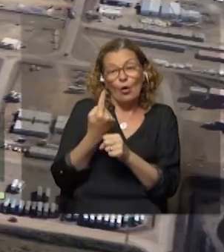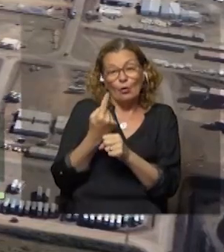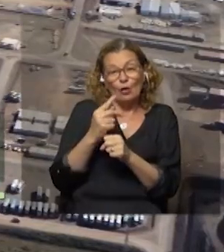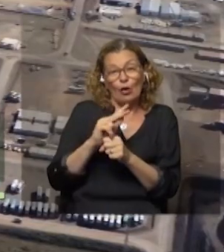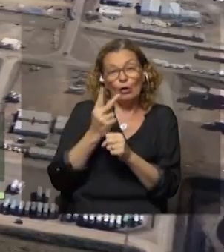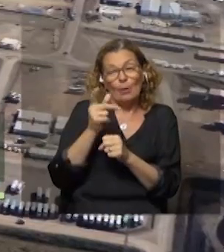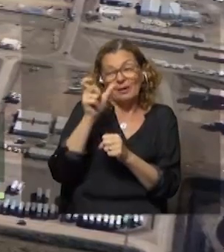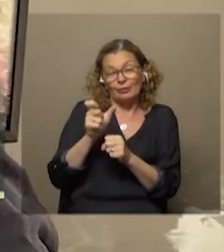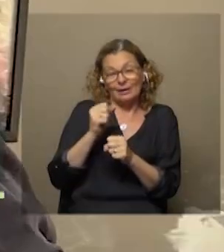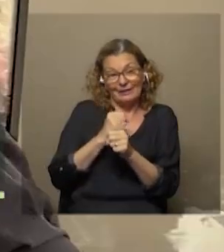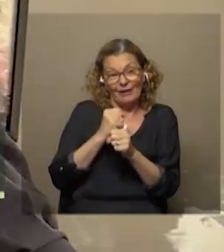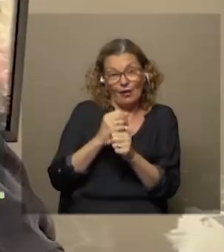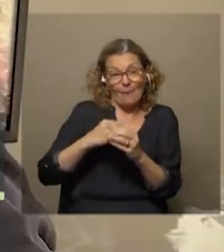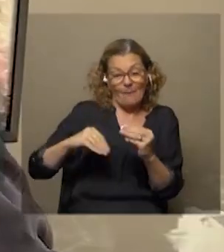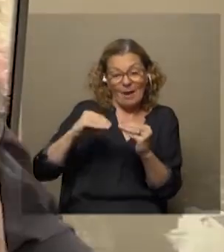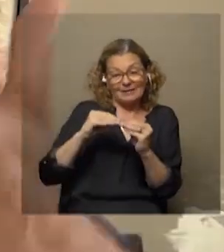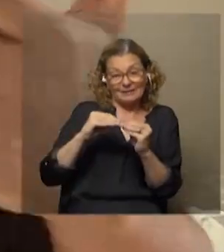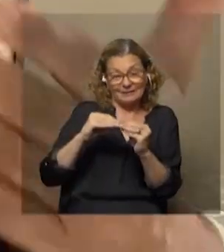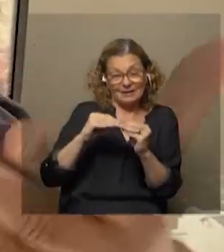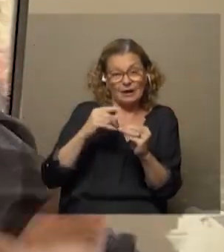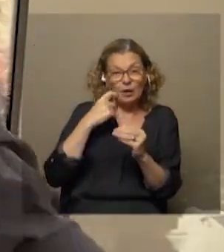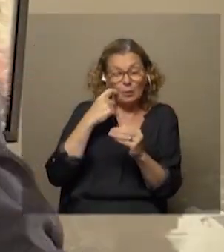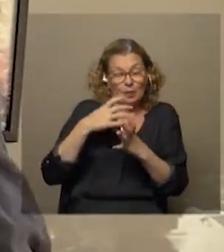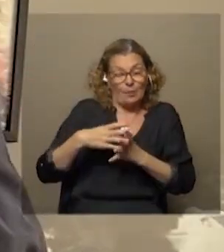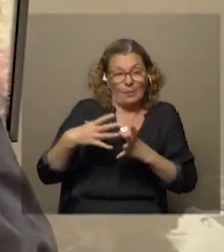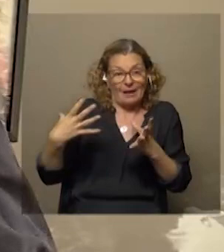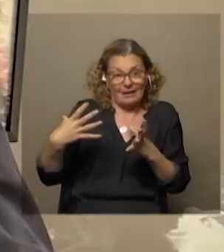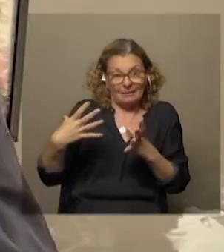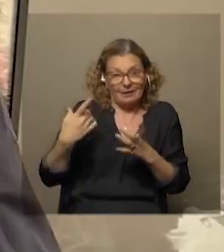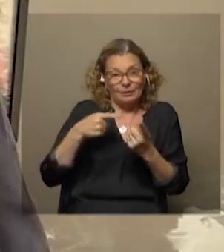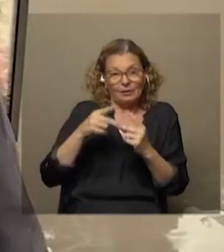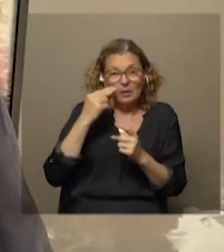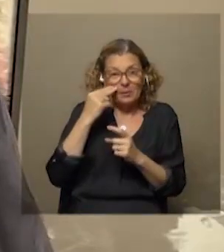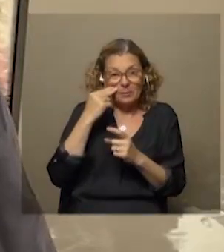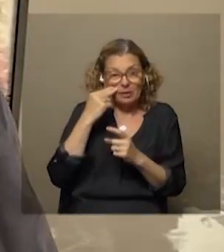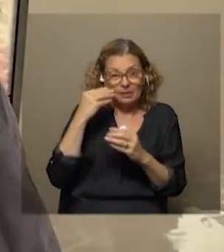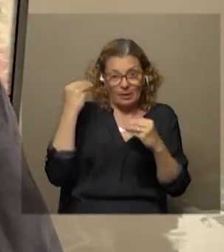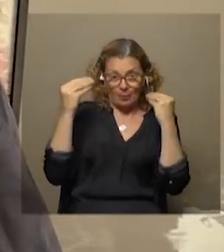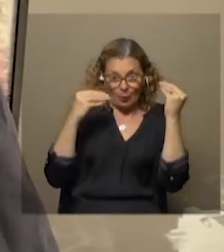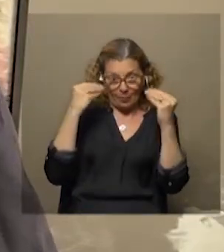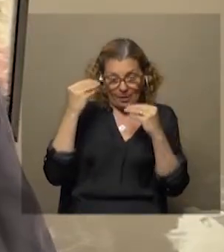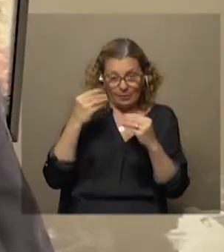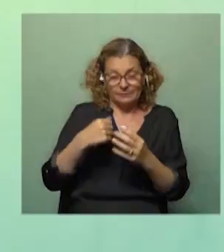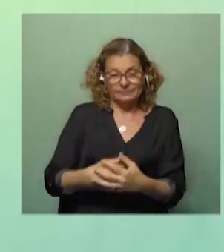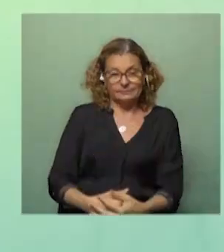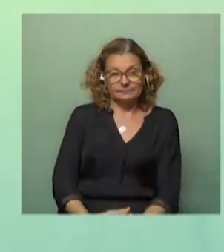o dos puestos indirectos está claro que el número es mucho mayor y por eso la gran preocupación